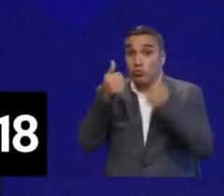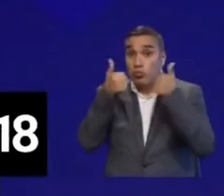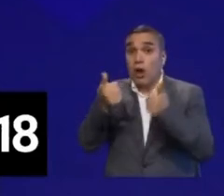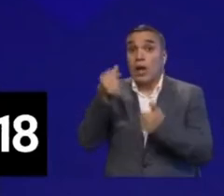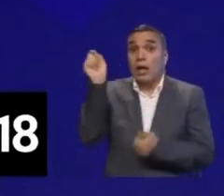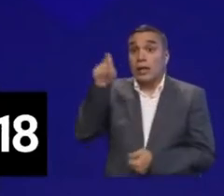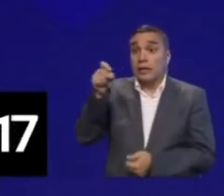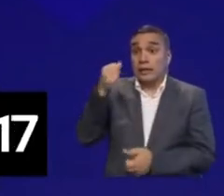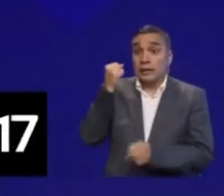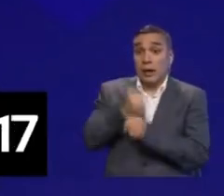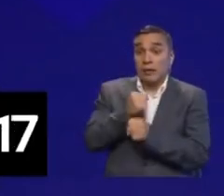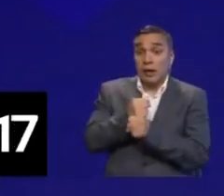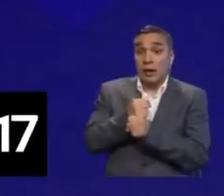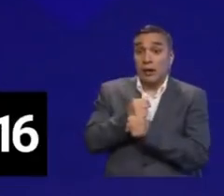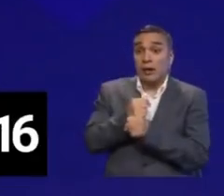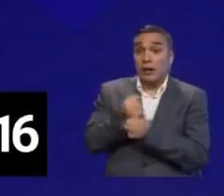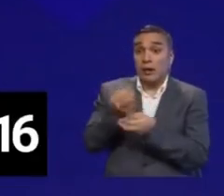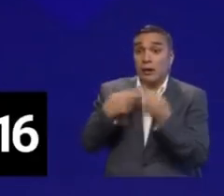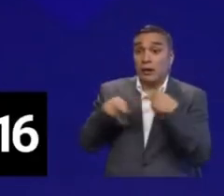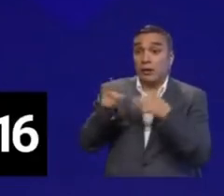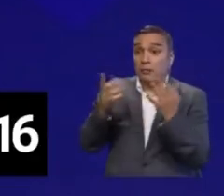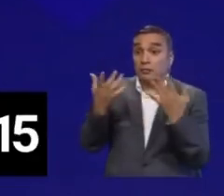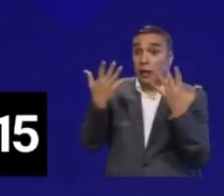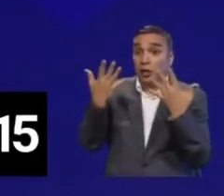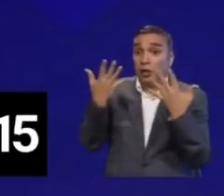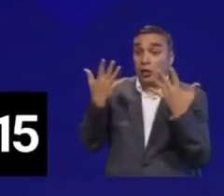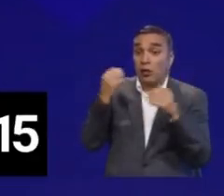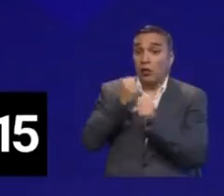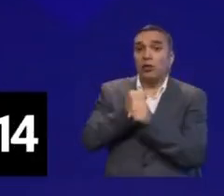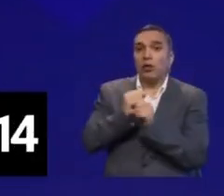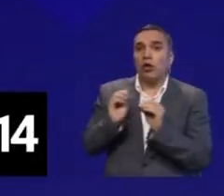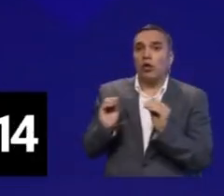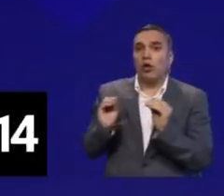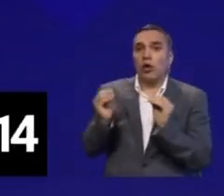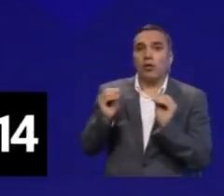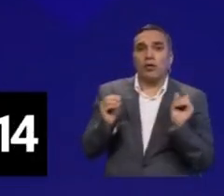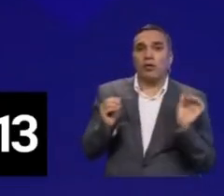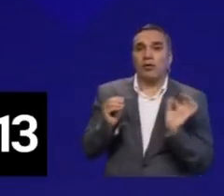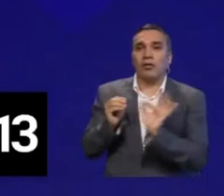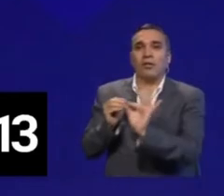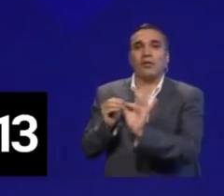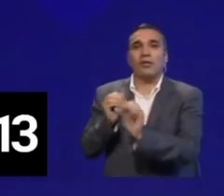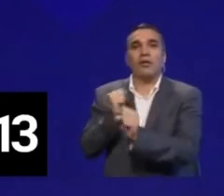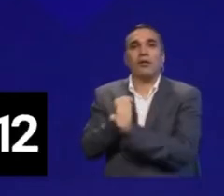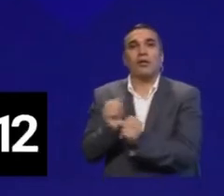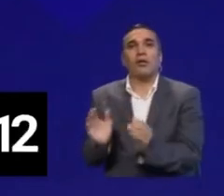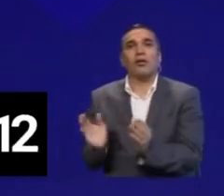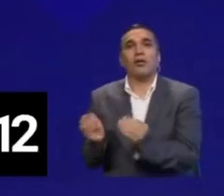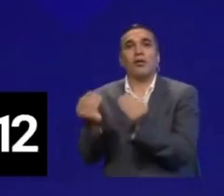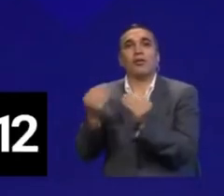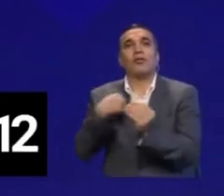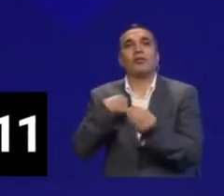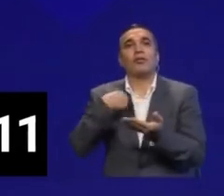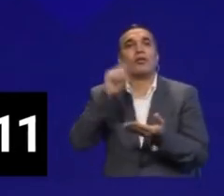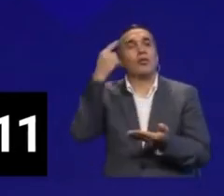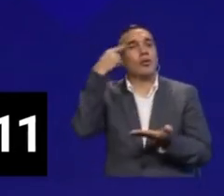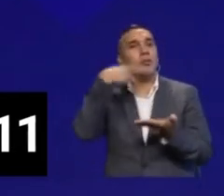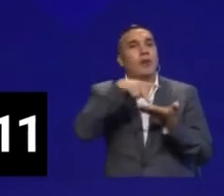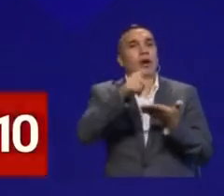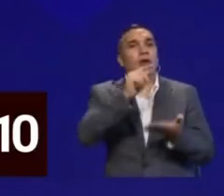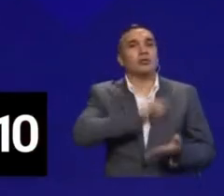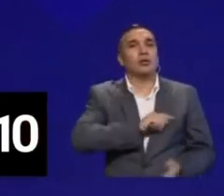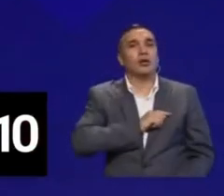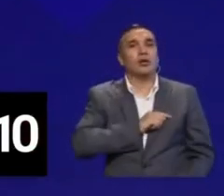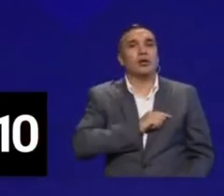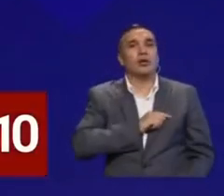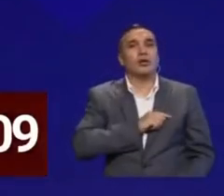requiere trabajo, requiere mano de obra, vamos a poner a los jóvenes en esos emprendimientos con sueldo subsidiado. Así bajamos